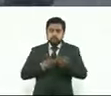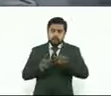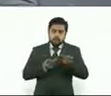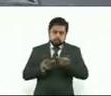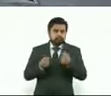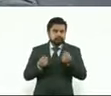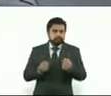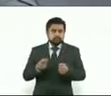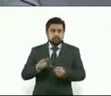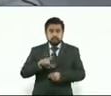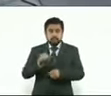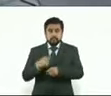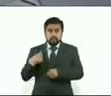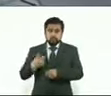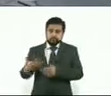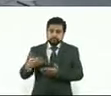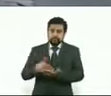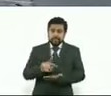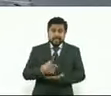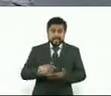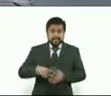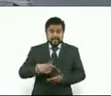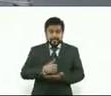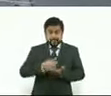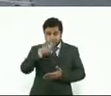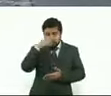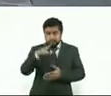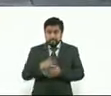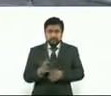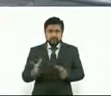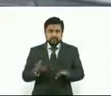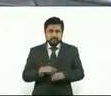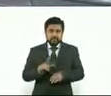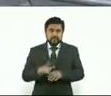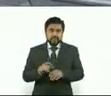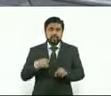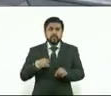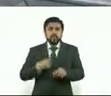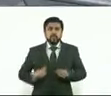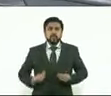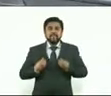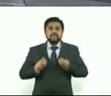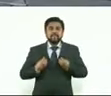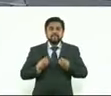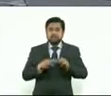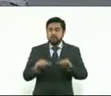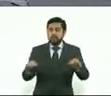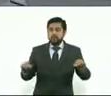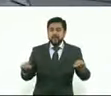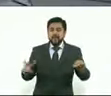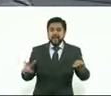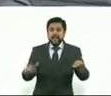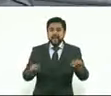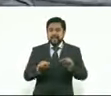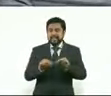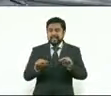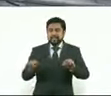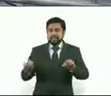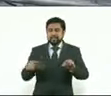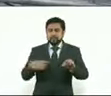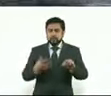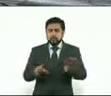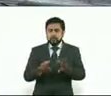acá a México a esta altura, pues siempre es un reto, ¿no? Yo vengo de 900 metros sobre el nivel del mar, no preparé la altura, pero sí entré con máscara,